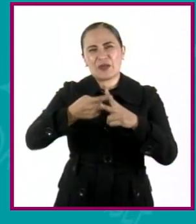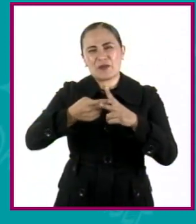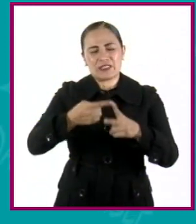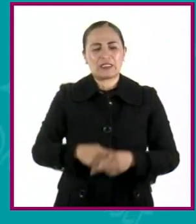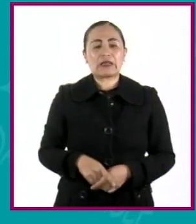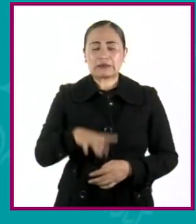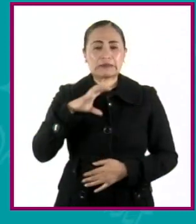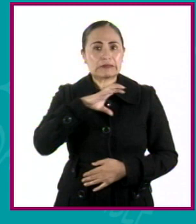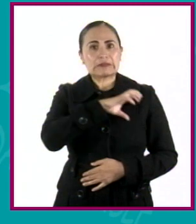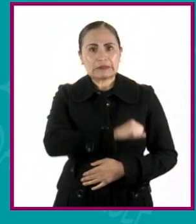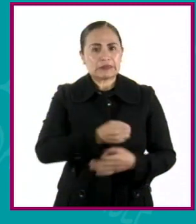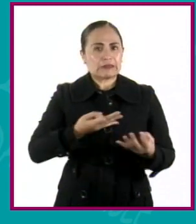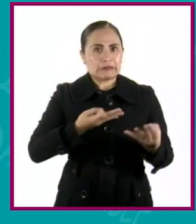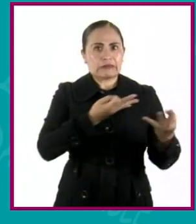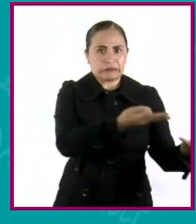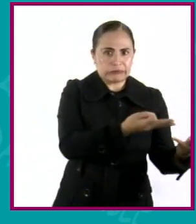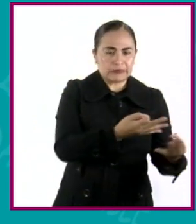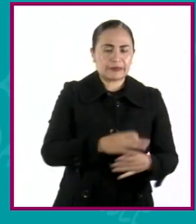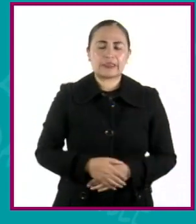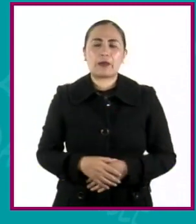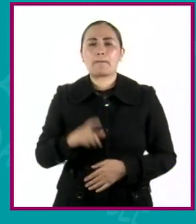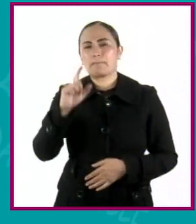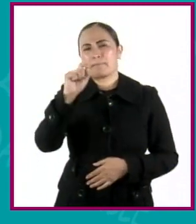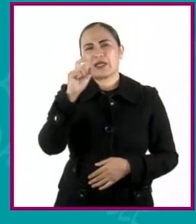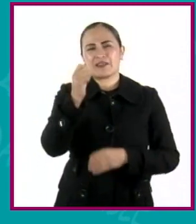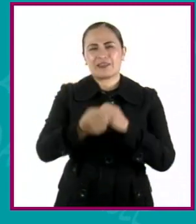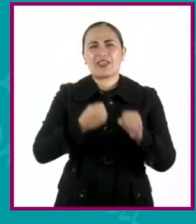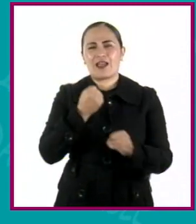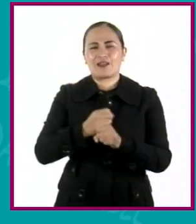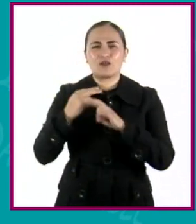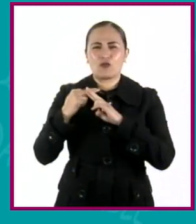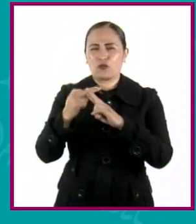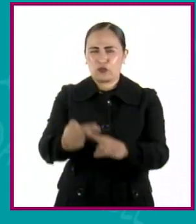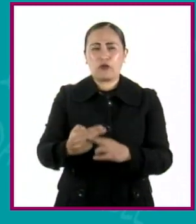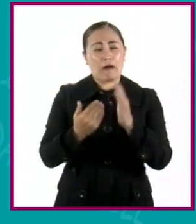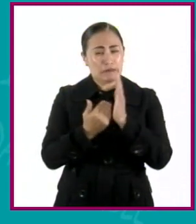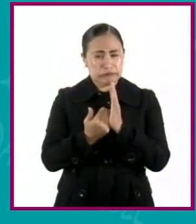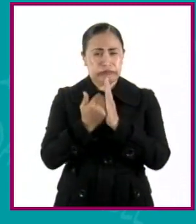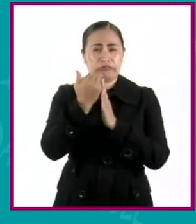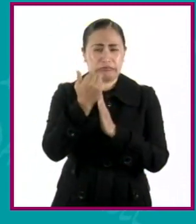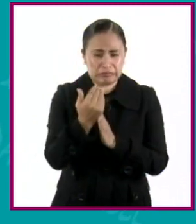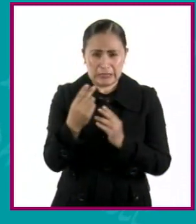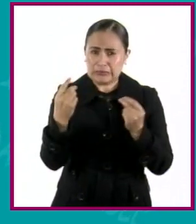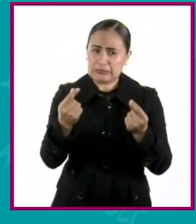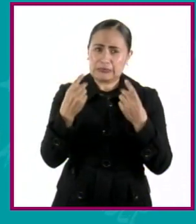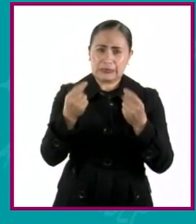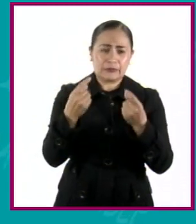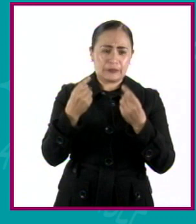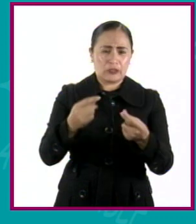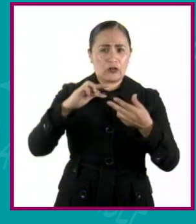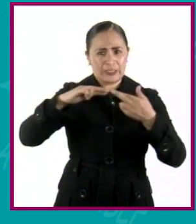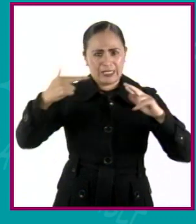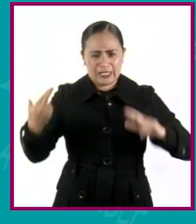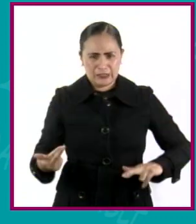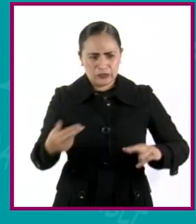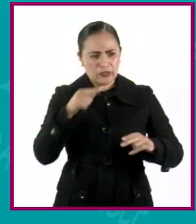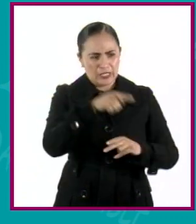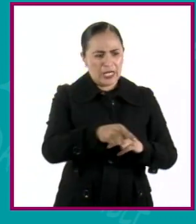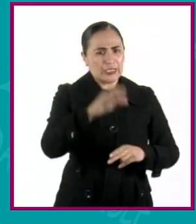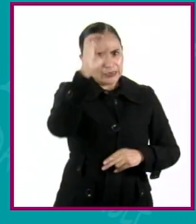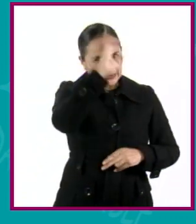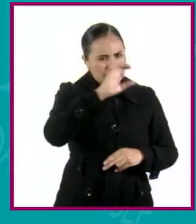auge. En las 2 últimas décadas se ha vivido un rápido progreso que viene modificando la relación histórica entre una